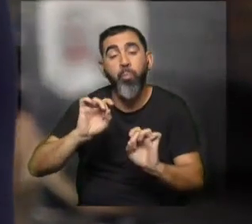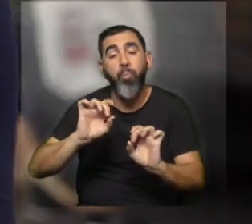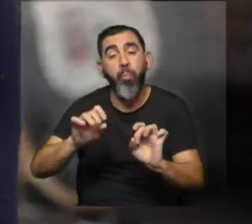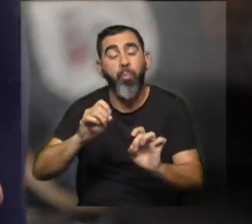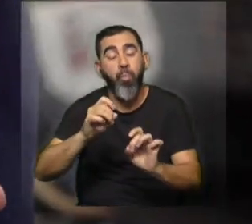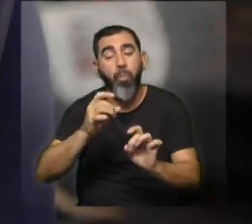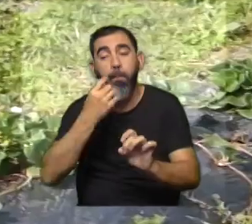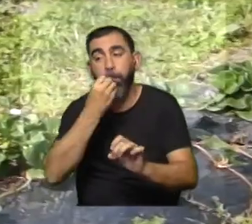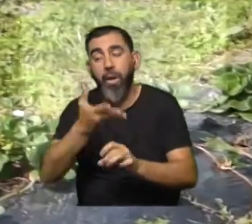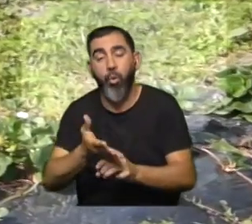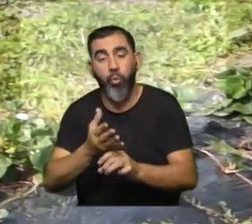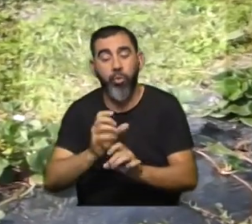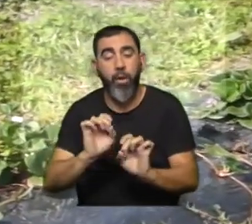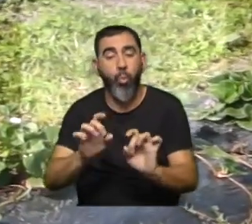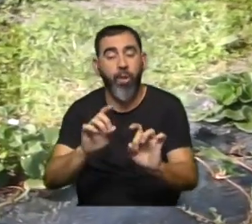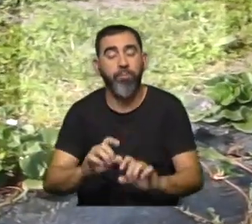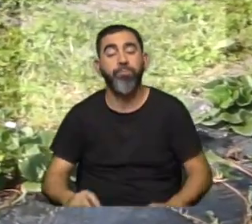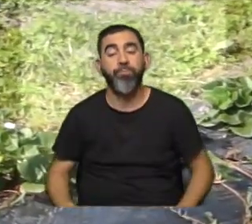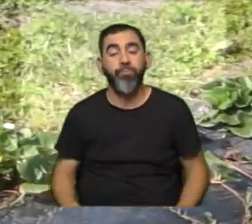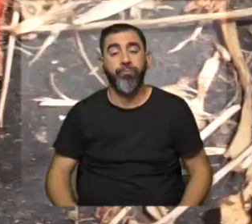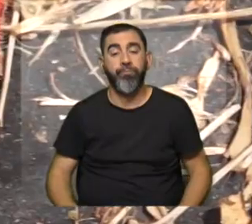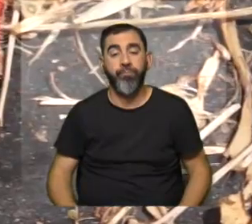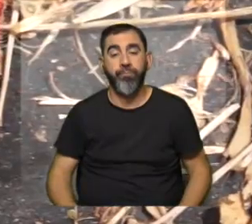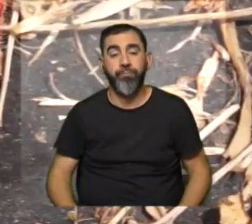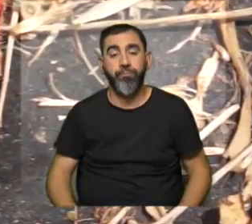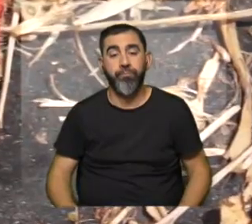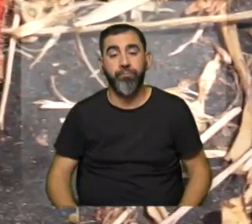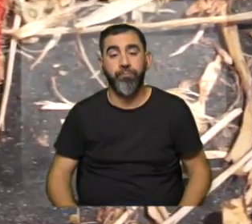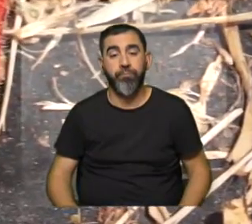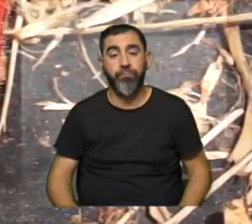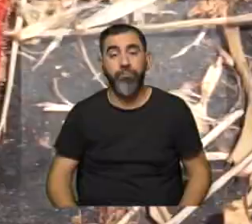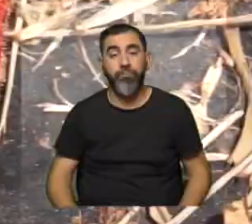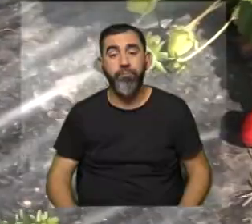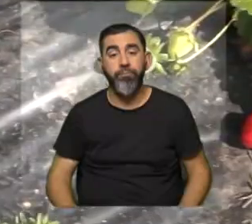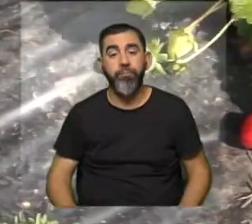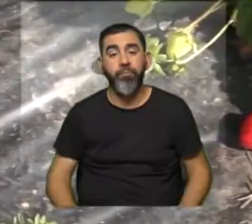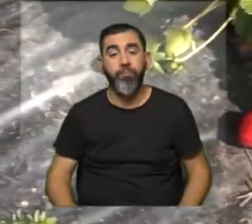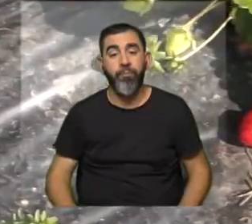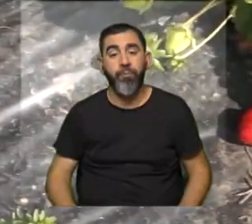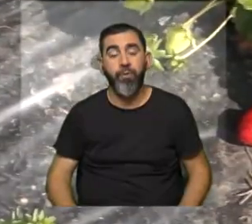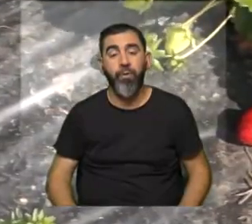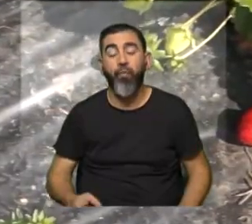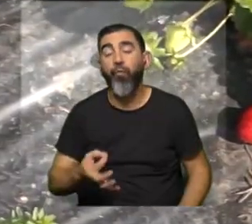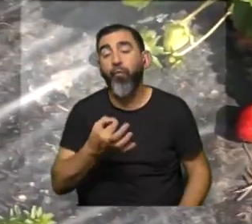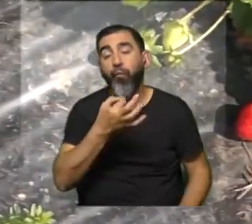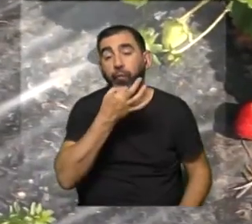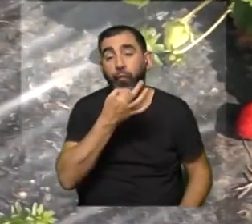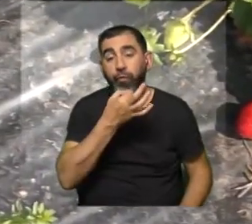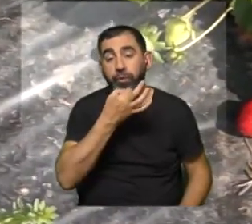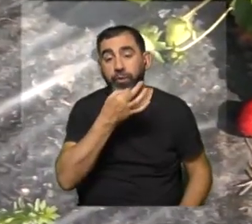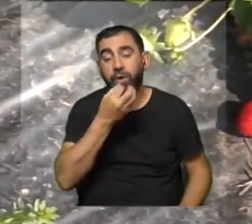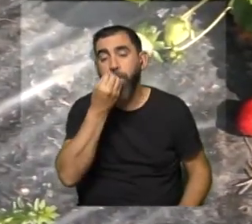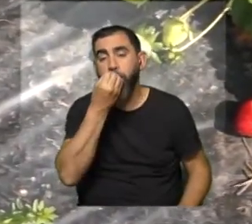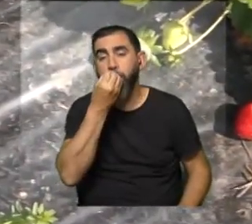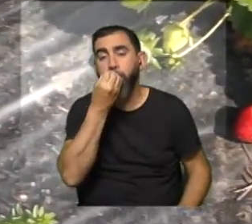más inocuo. En el caso de la frutilla, el